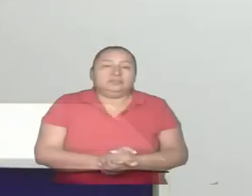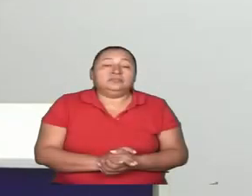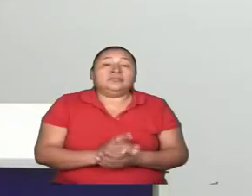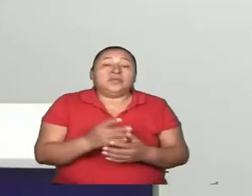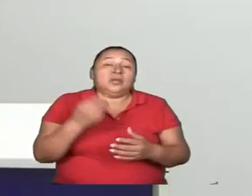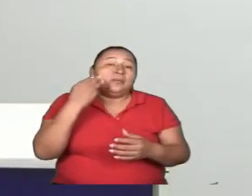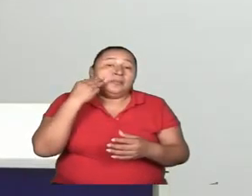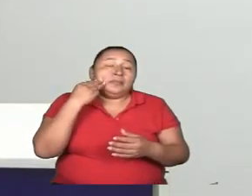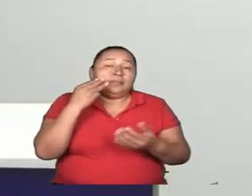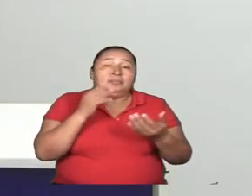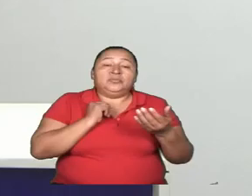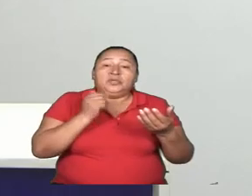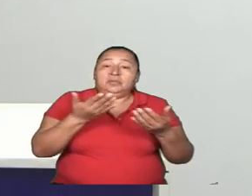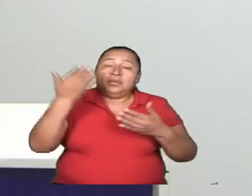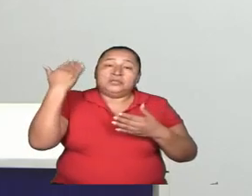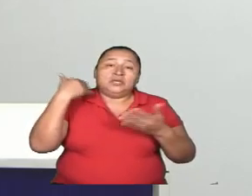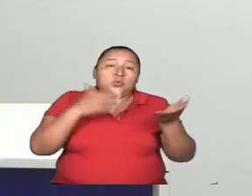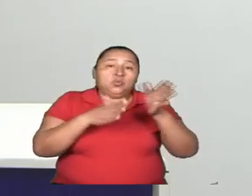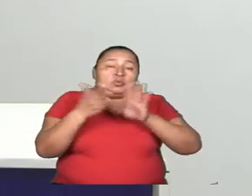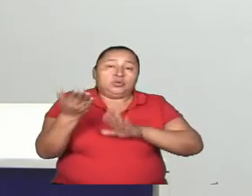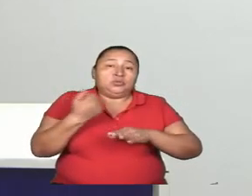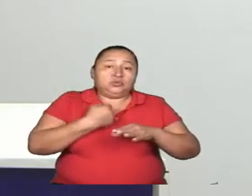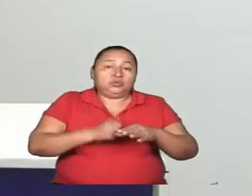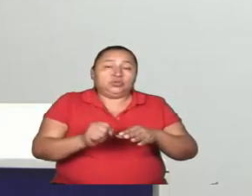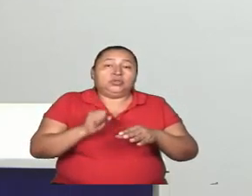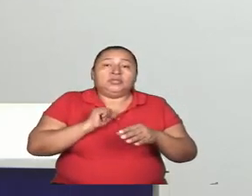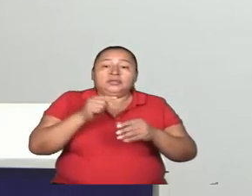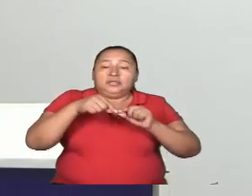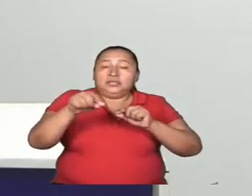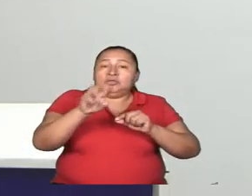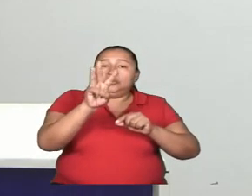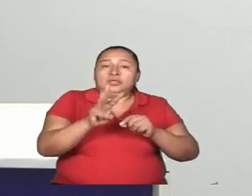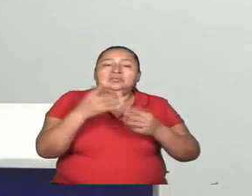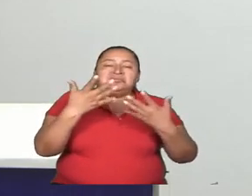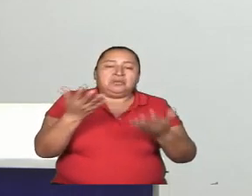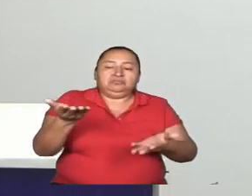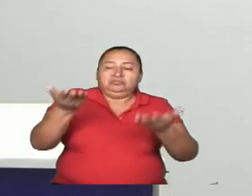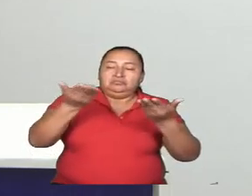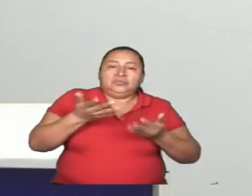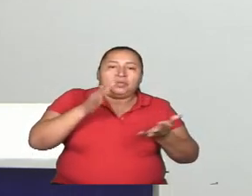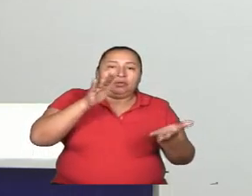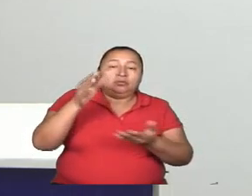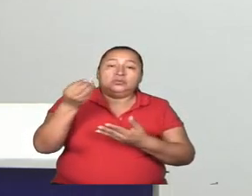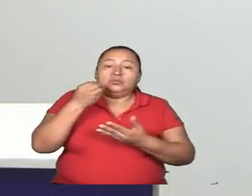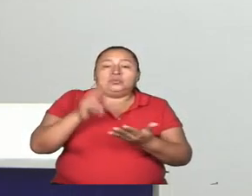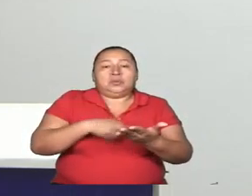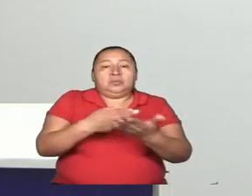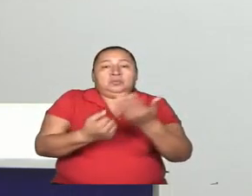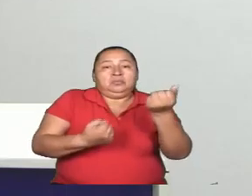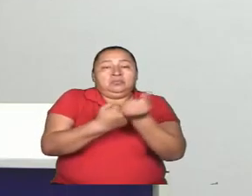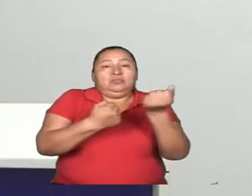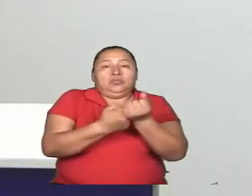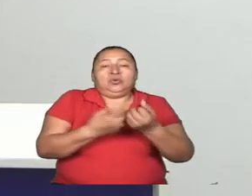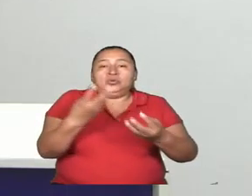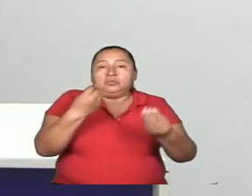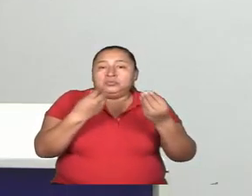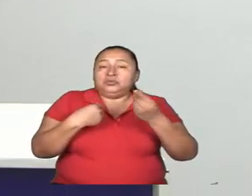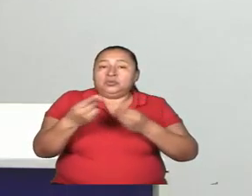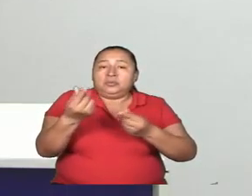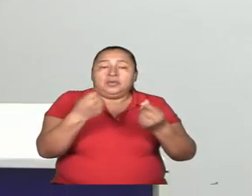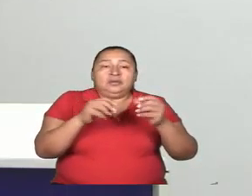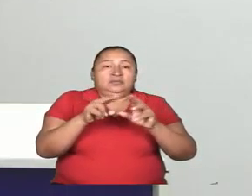Madres de héroes y mártires del Distrito 3 de Managua recibieron su paquete de alimentos, el cual representa un apoyo sustancial a la economía de cada